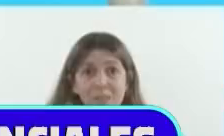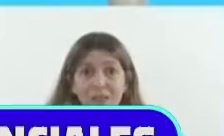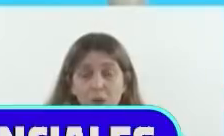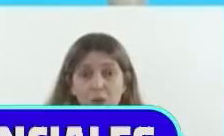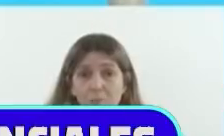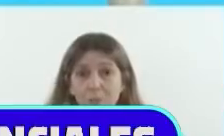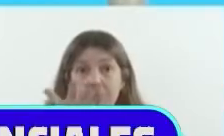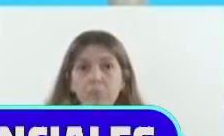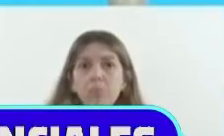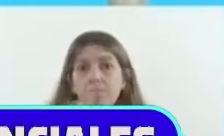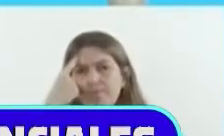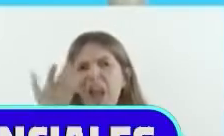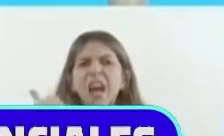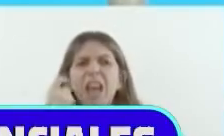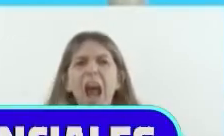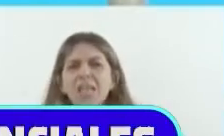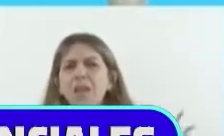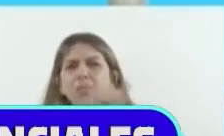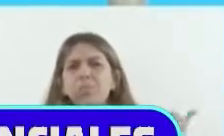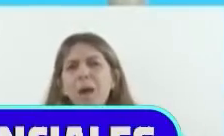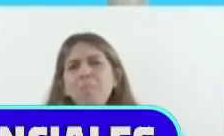Axel explicó mejor que yo